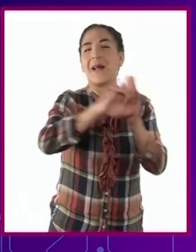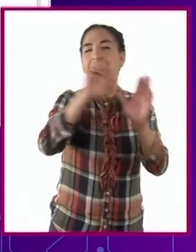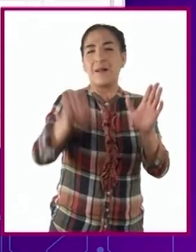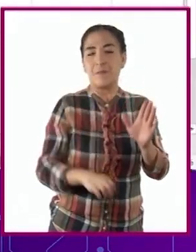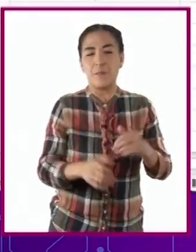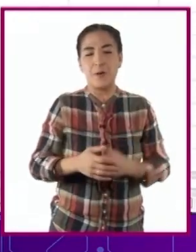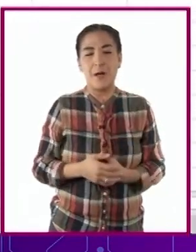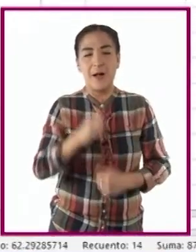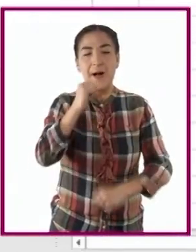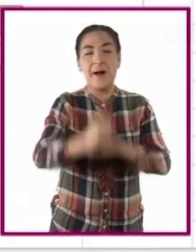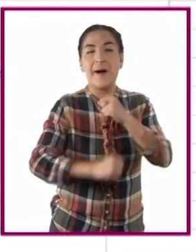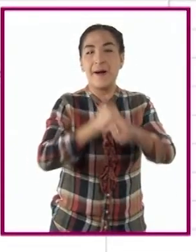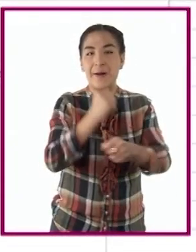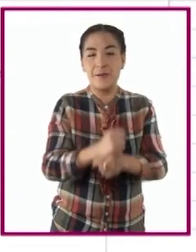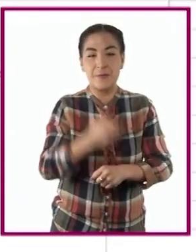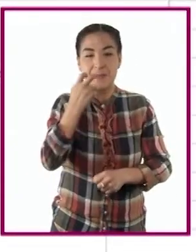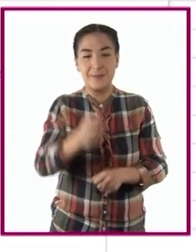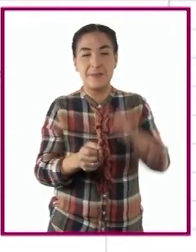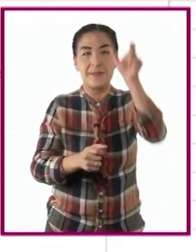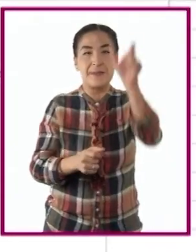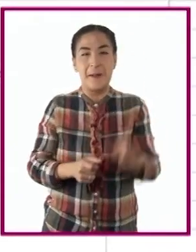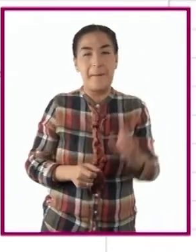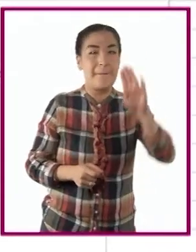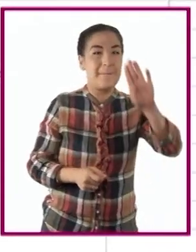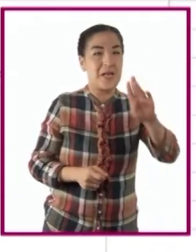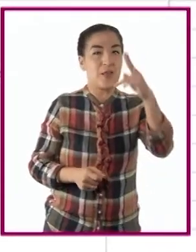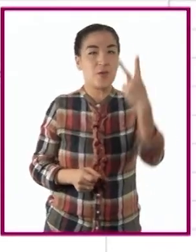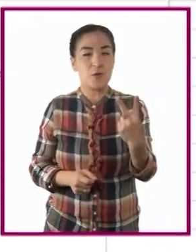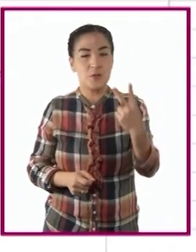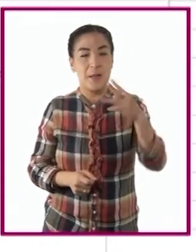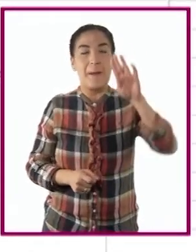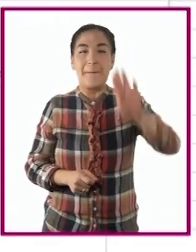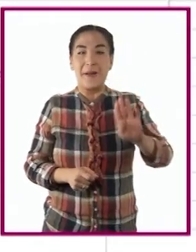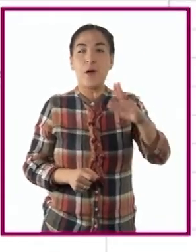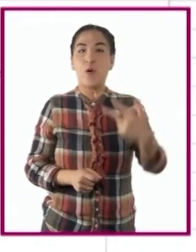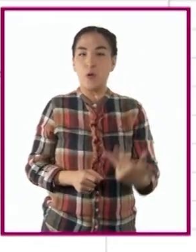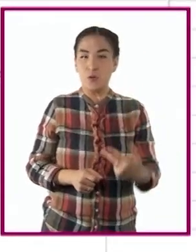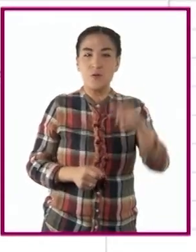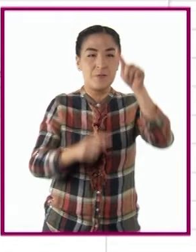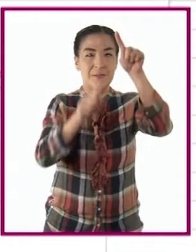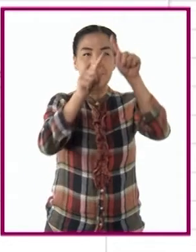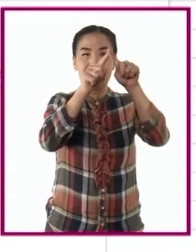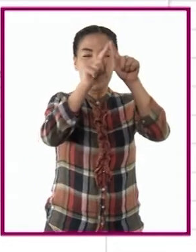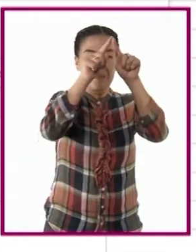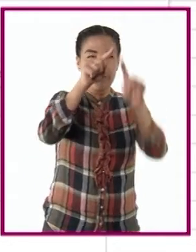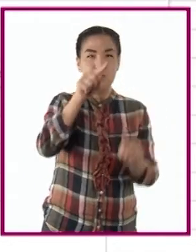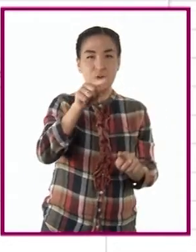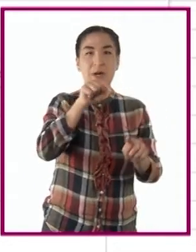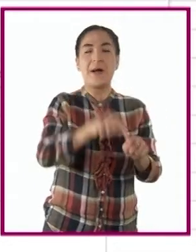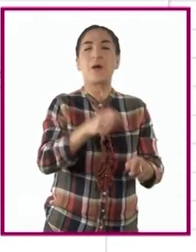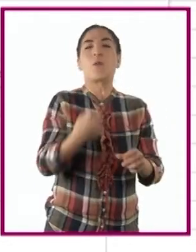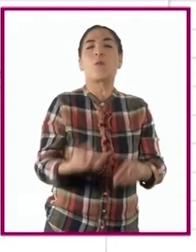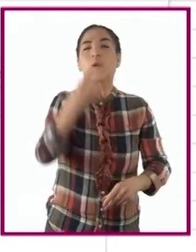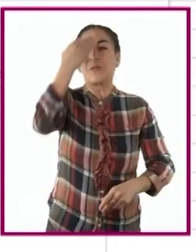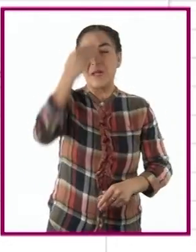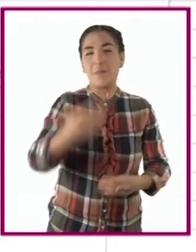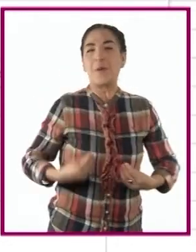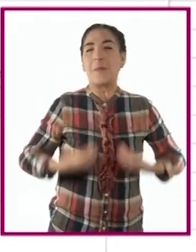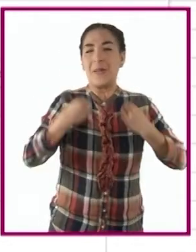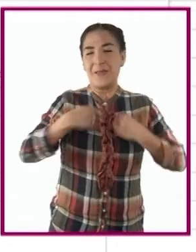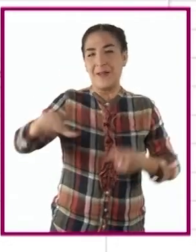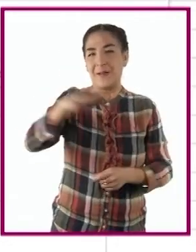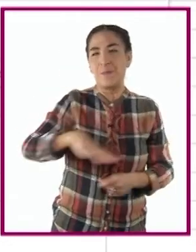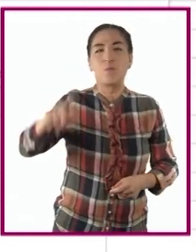los años. En las celdas de la B2 a la B8, registramos los años de la esperanza de vida de las